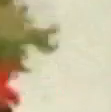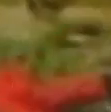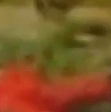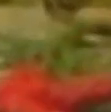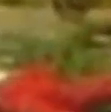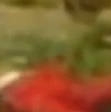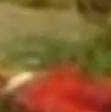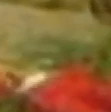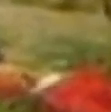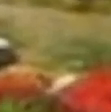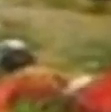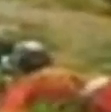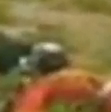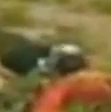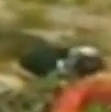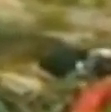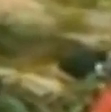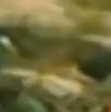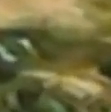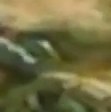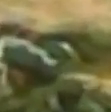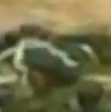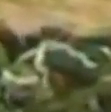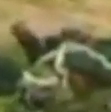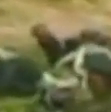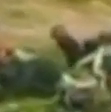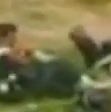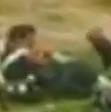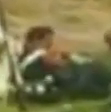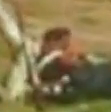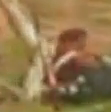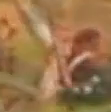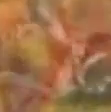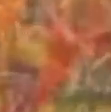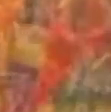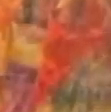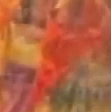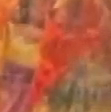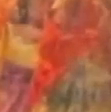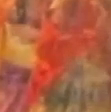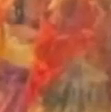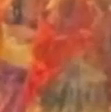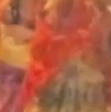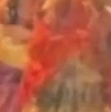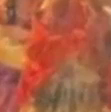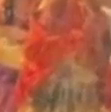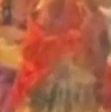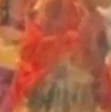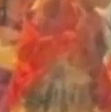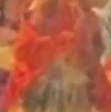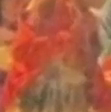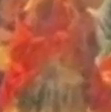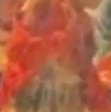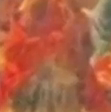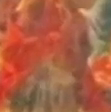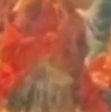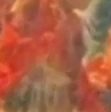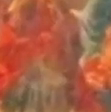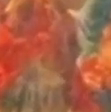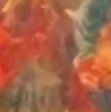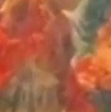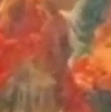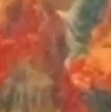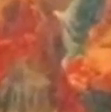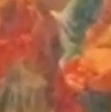y la gesta de un pueblo que iniciaba el camino a la gran victoria de Carabobo. Porque Urdaneta marcha Coro y toma Coro, libera